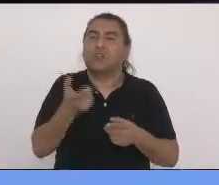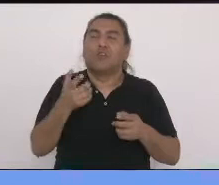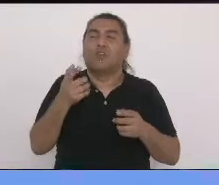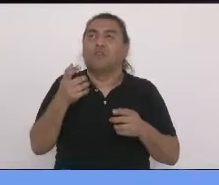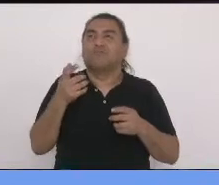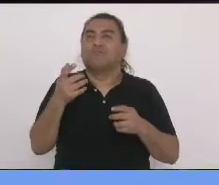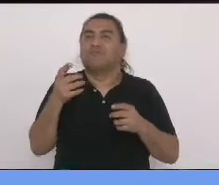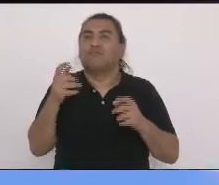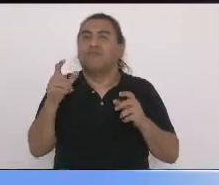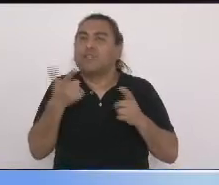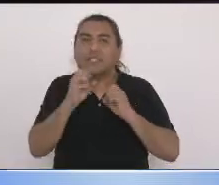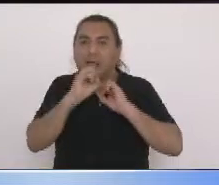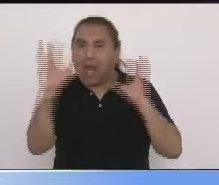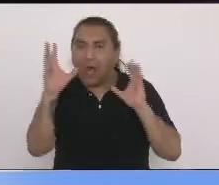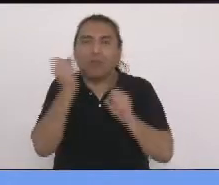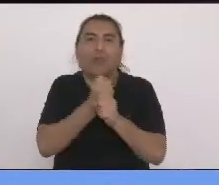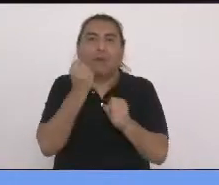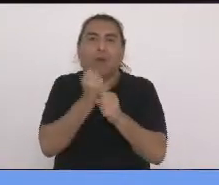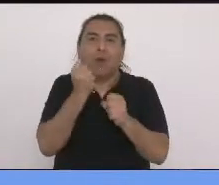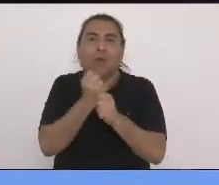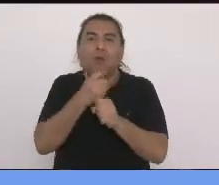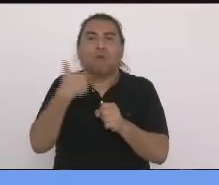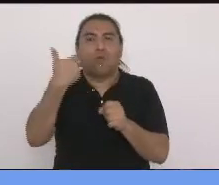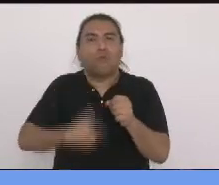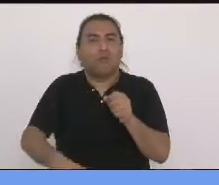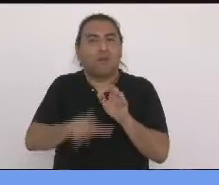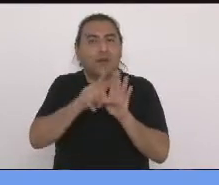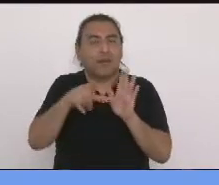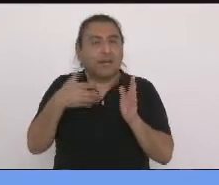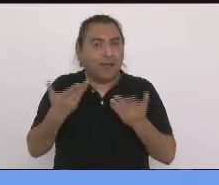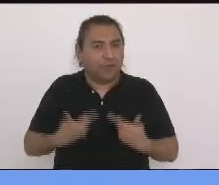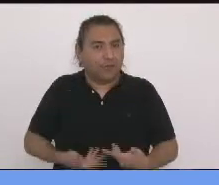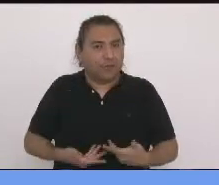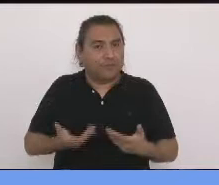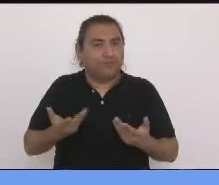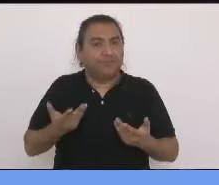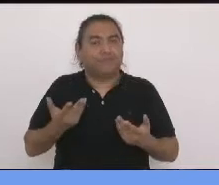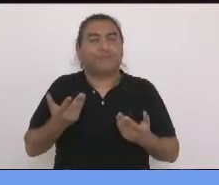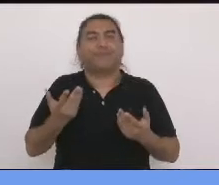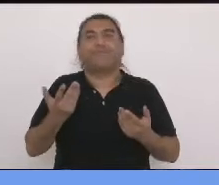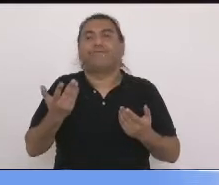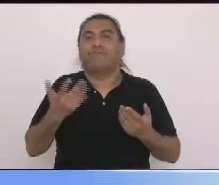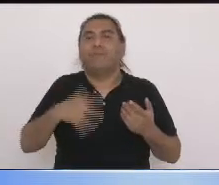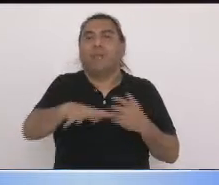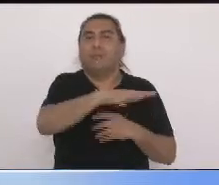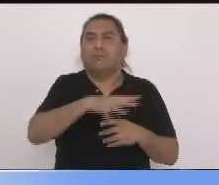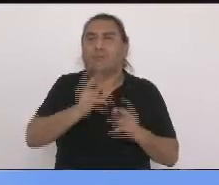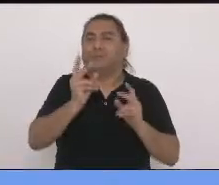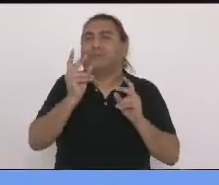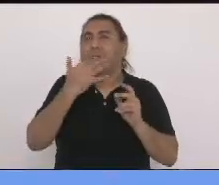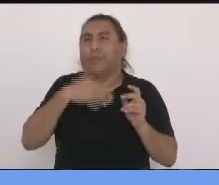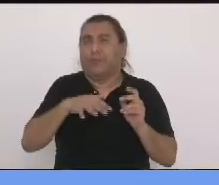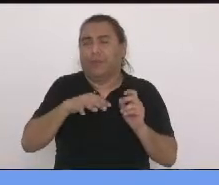es la tarea de nosotros como legisladores este difícilmente la ciudadanía lo puede entender mejor